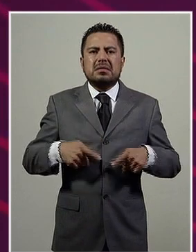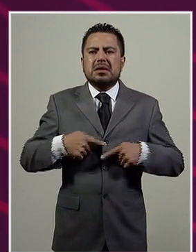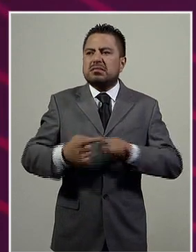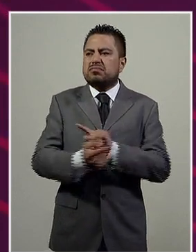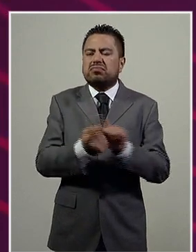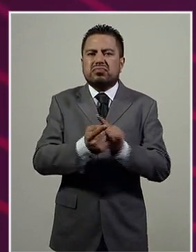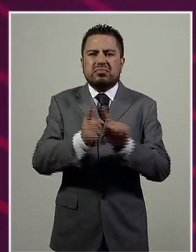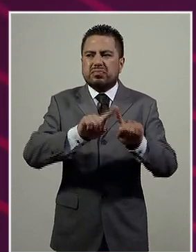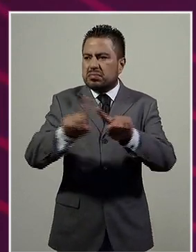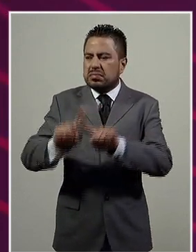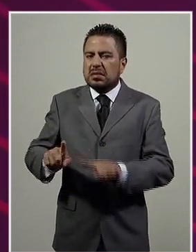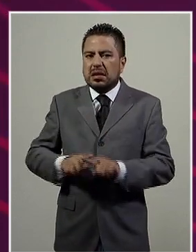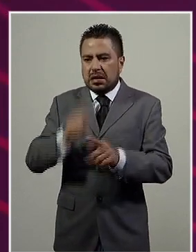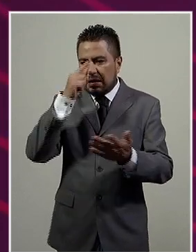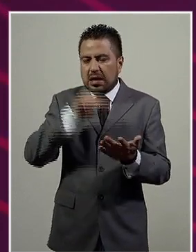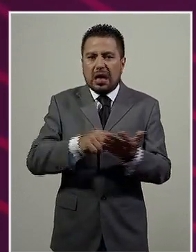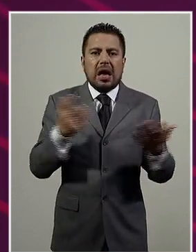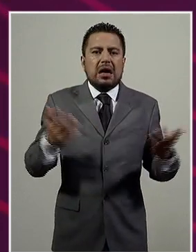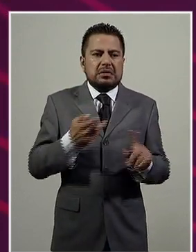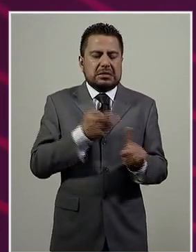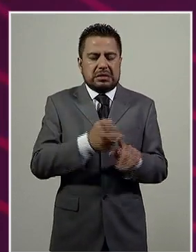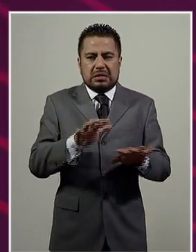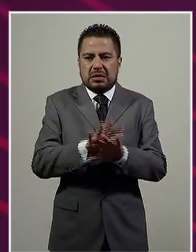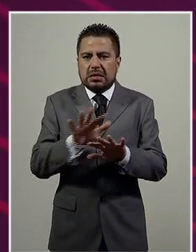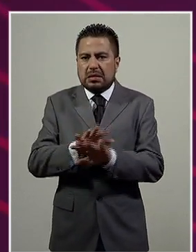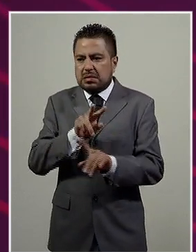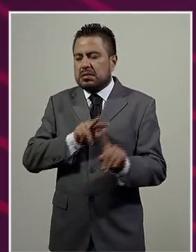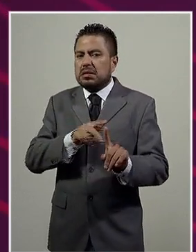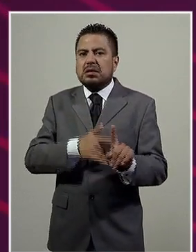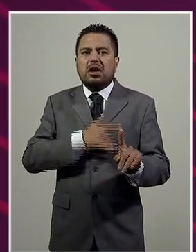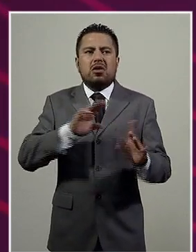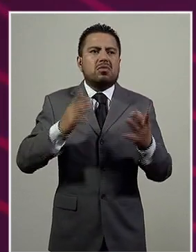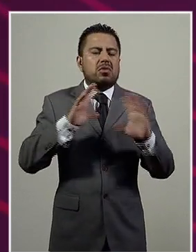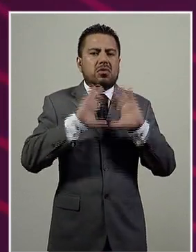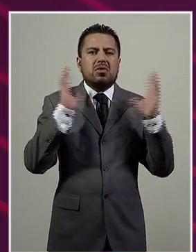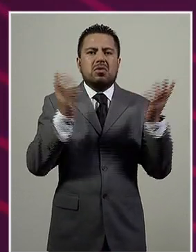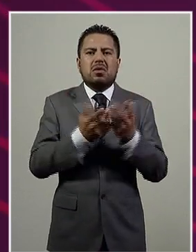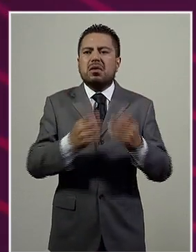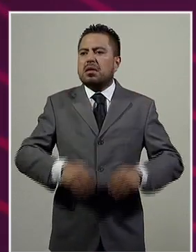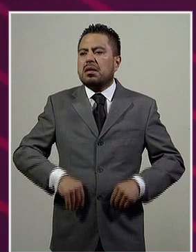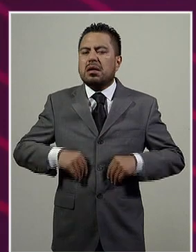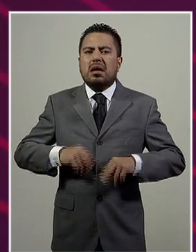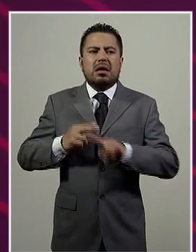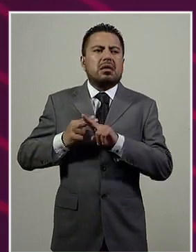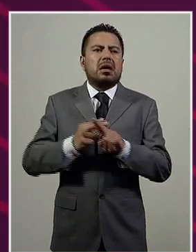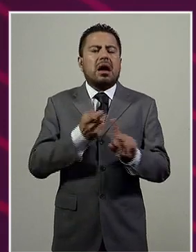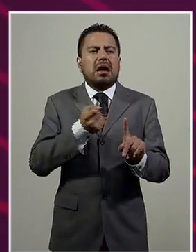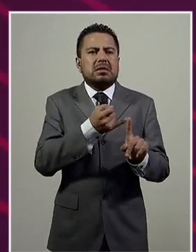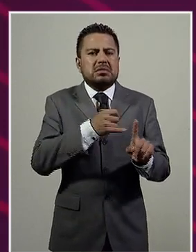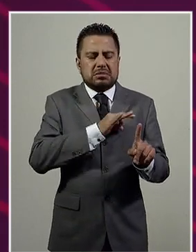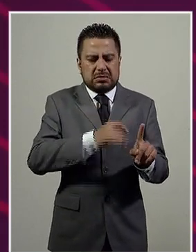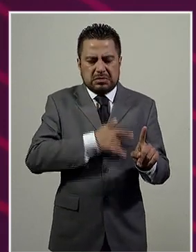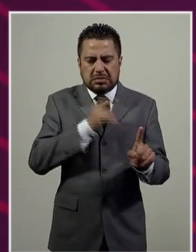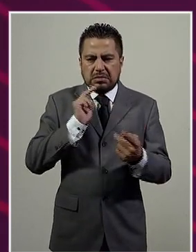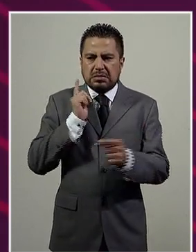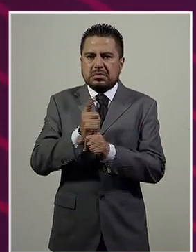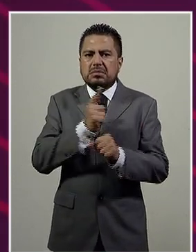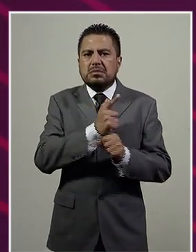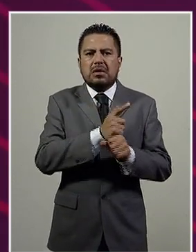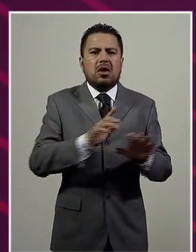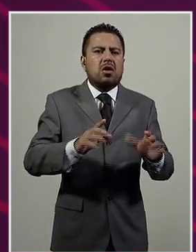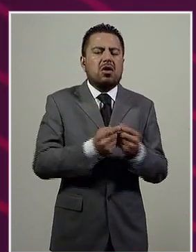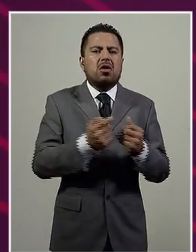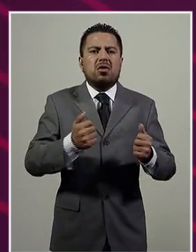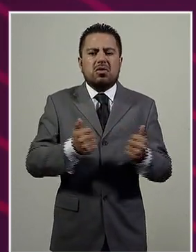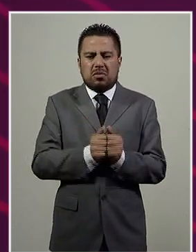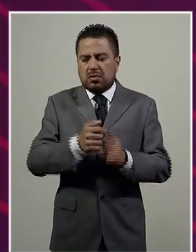son diversas, creo que nos hace cambiar mucho nuestra visión del mundo, ¿no? Si vivimos todo el tiempo en la burbuja, pues vamos a estar viendo gente que es como nosotros, que se comporta